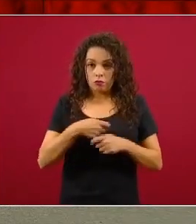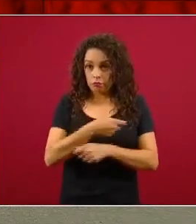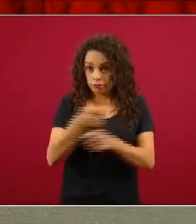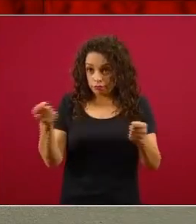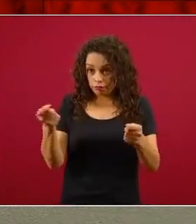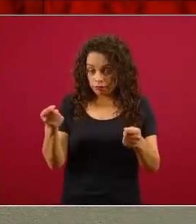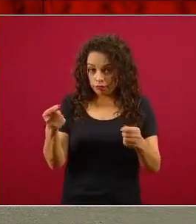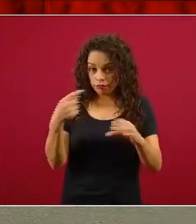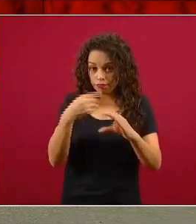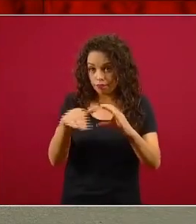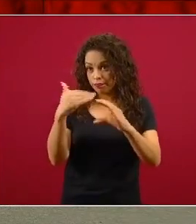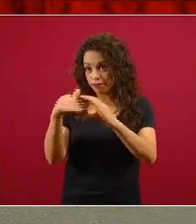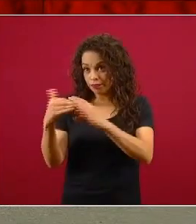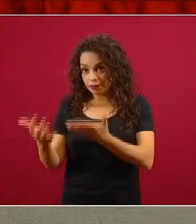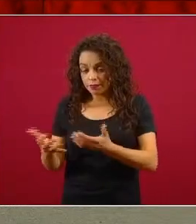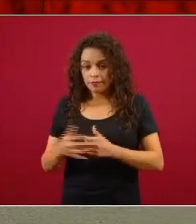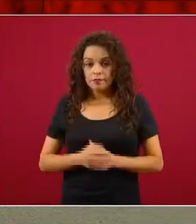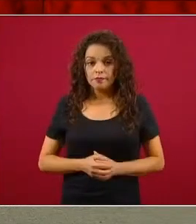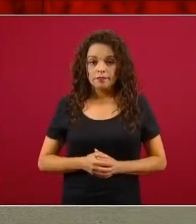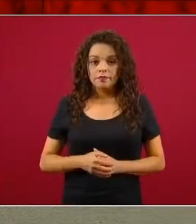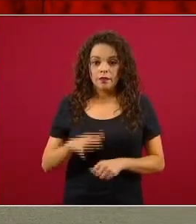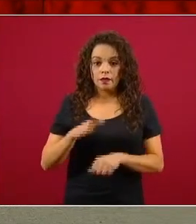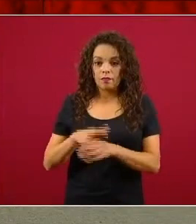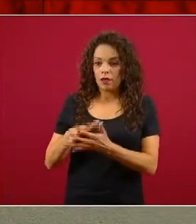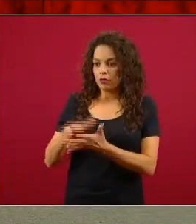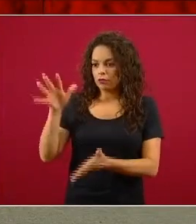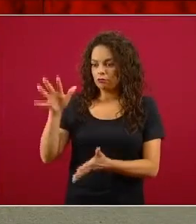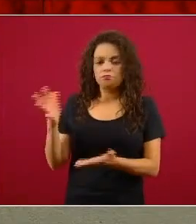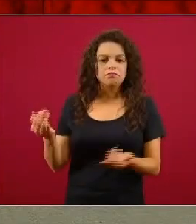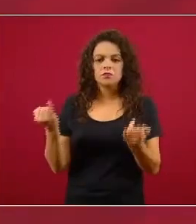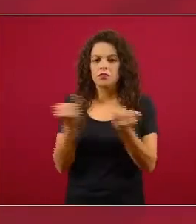y en la mayoría es sin cambio.